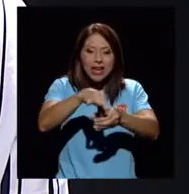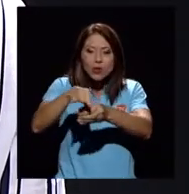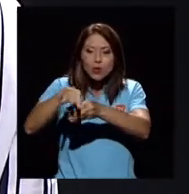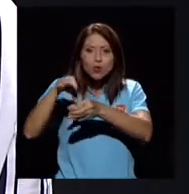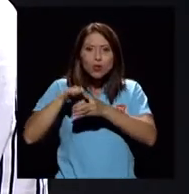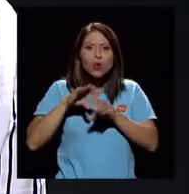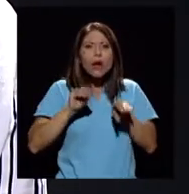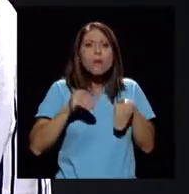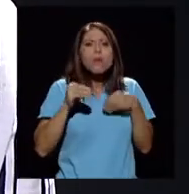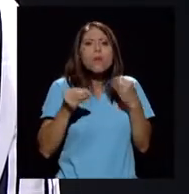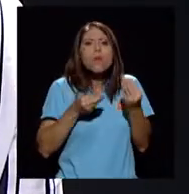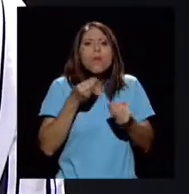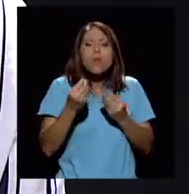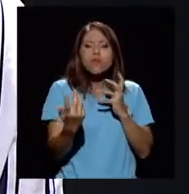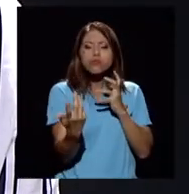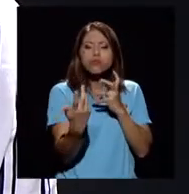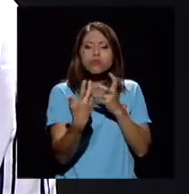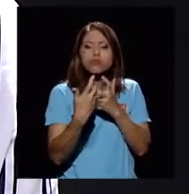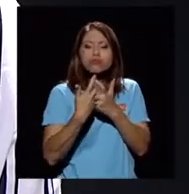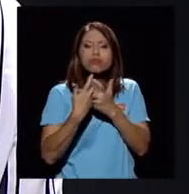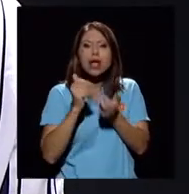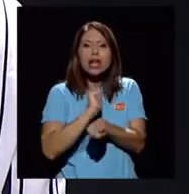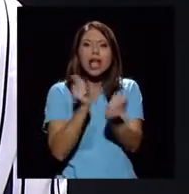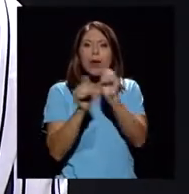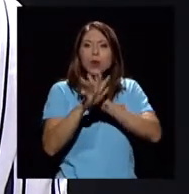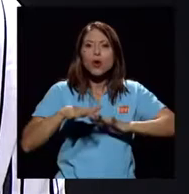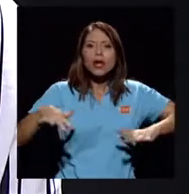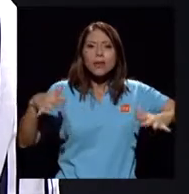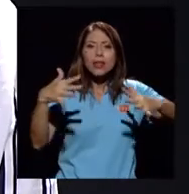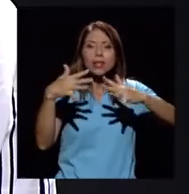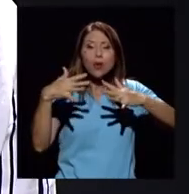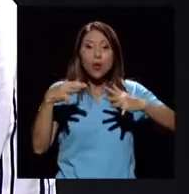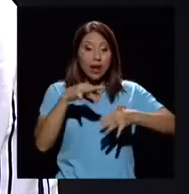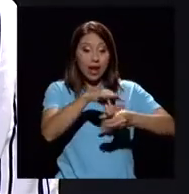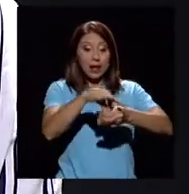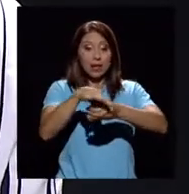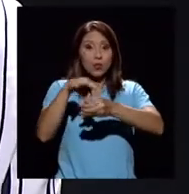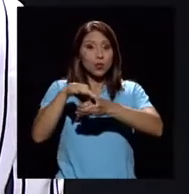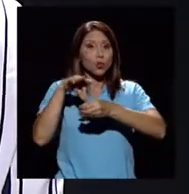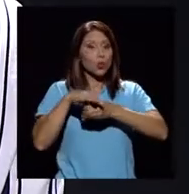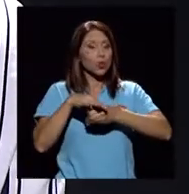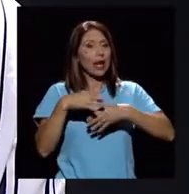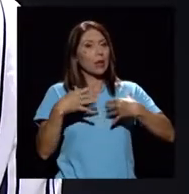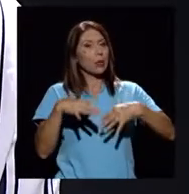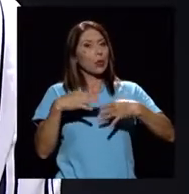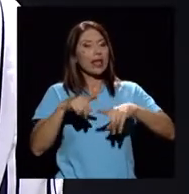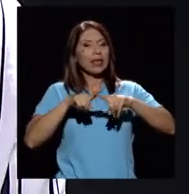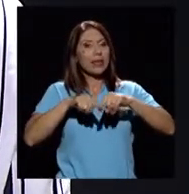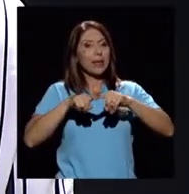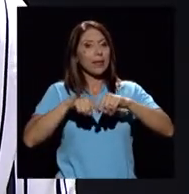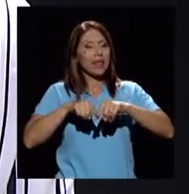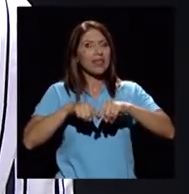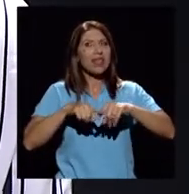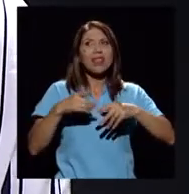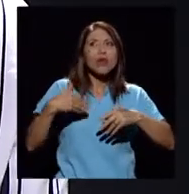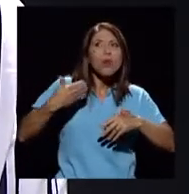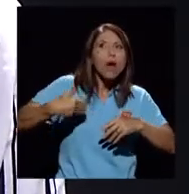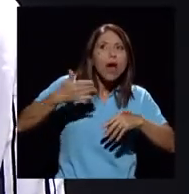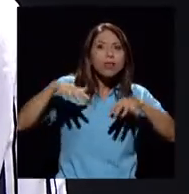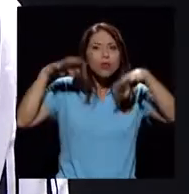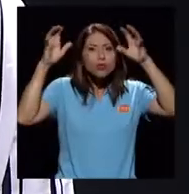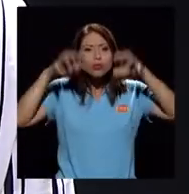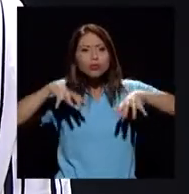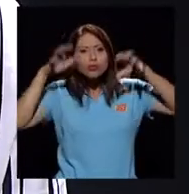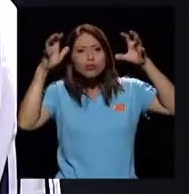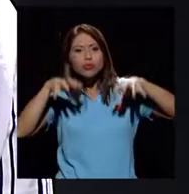climático. Entonces la agricultura es obviamente un sector muy sensible porque depende completamente de los patrones de lluvia para la